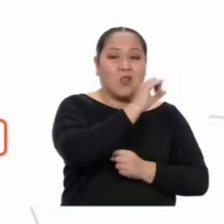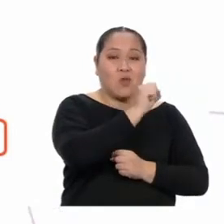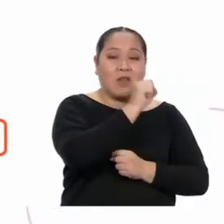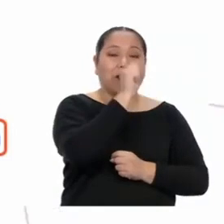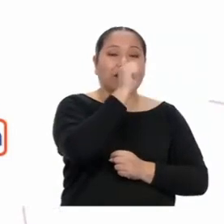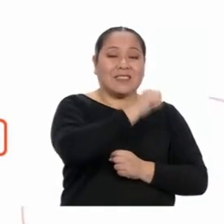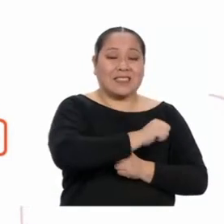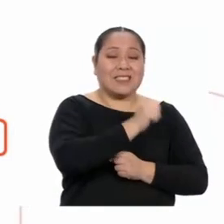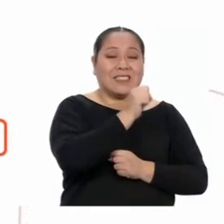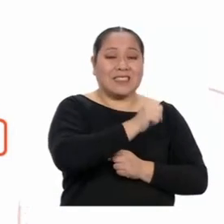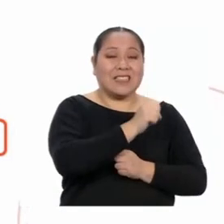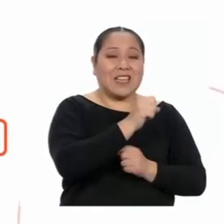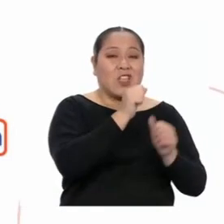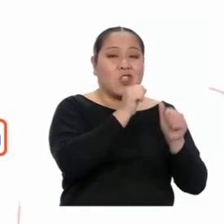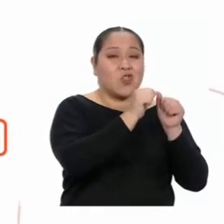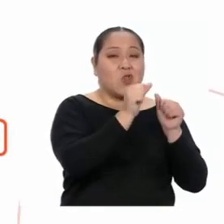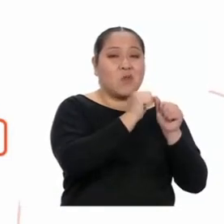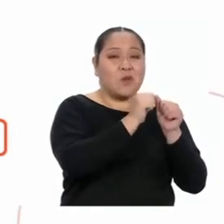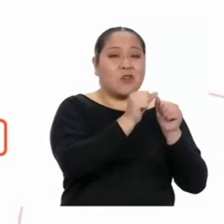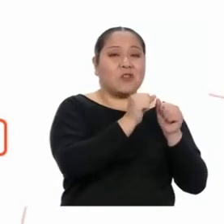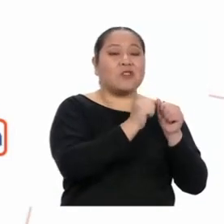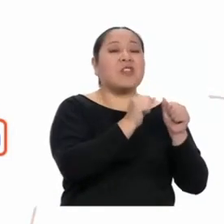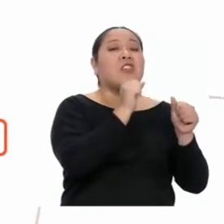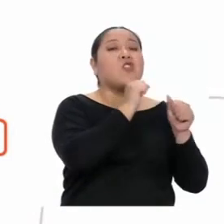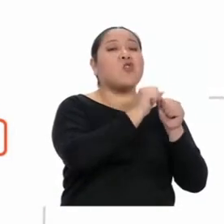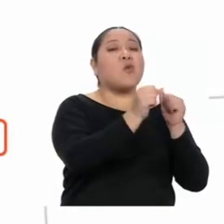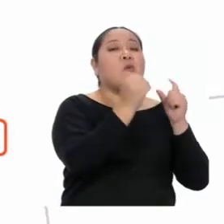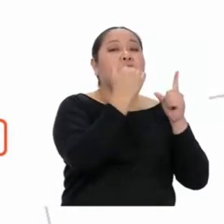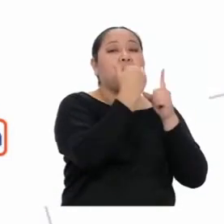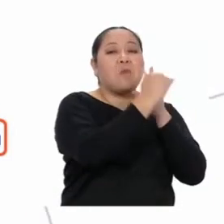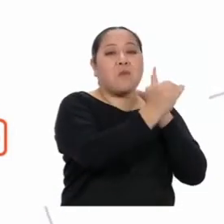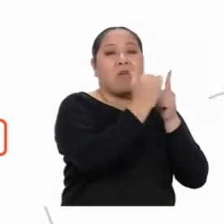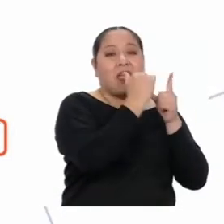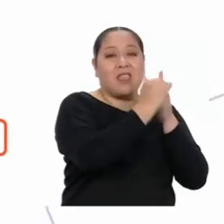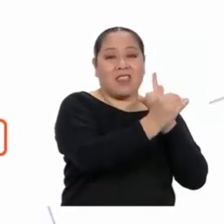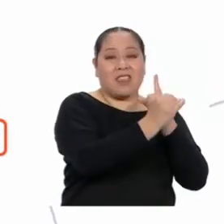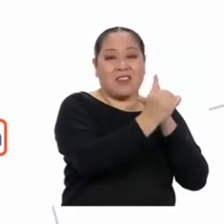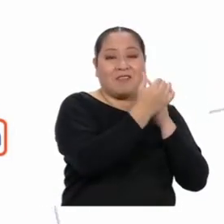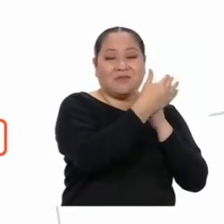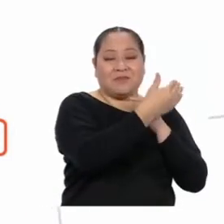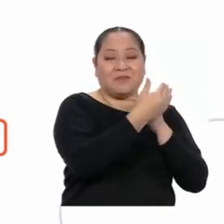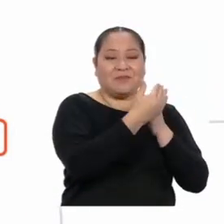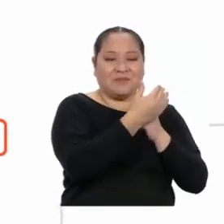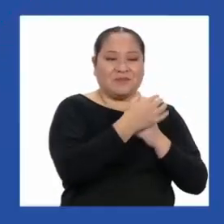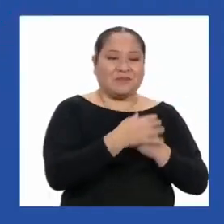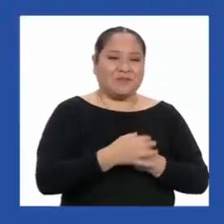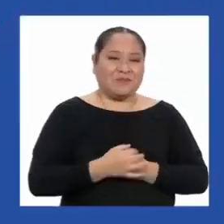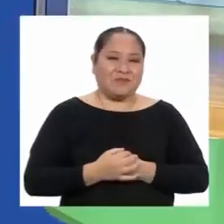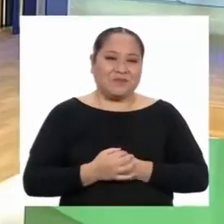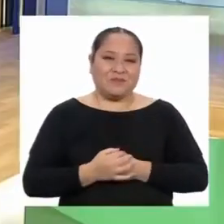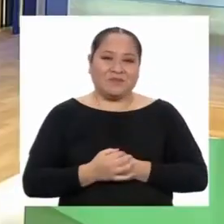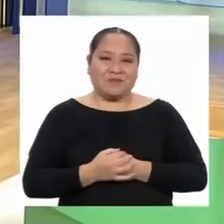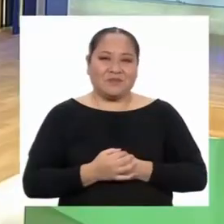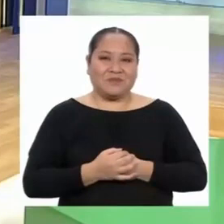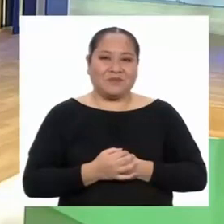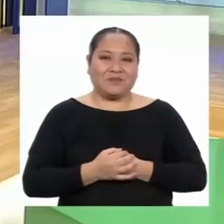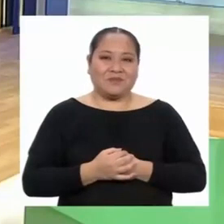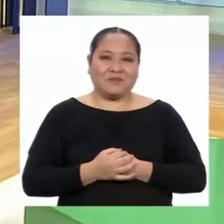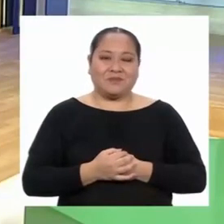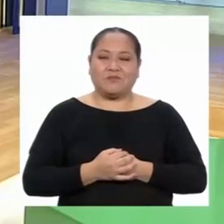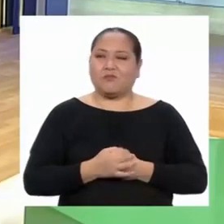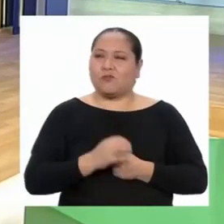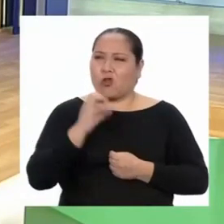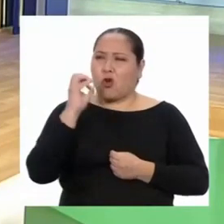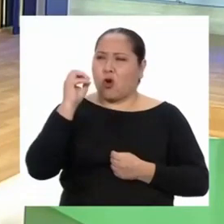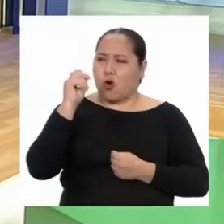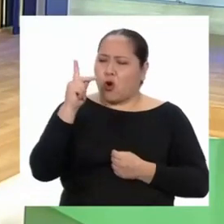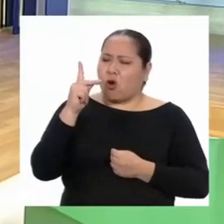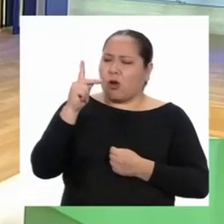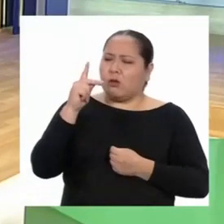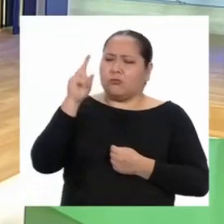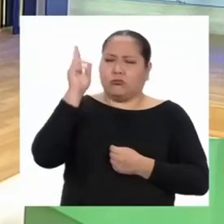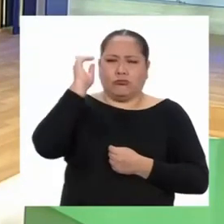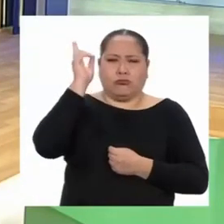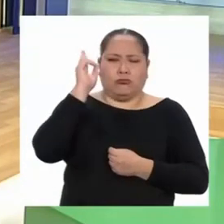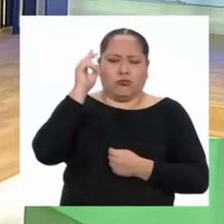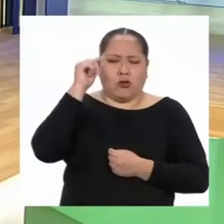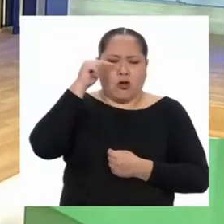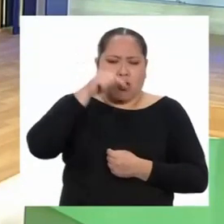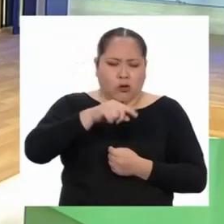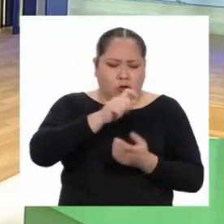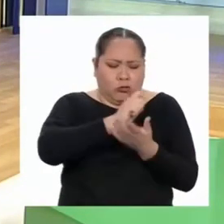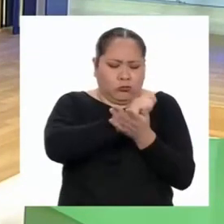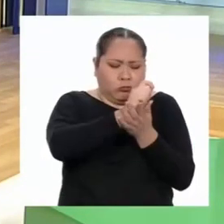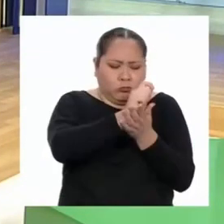sí pueden tomar valores intermedios entre dos valores tan próximos como deseemos. Ok, profesor. Aquí